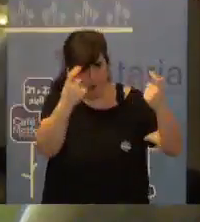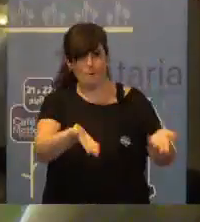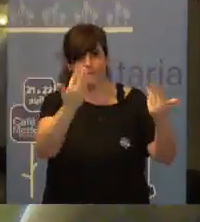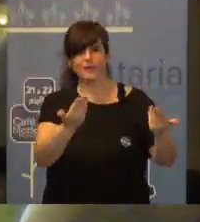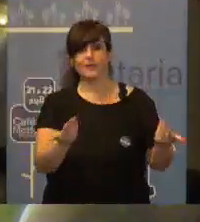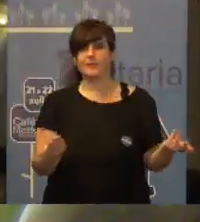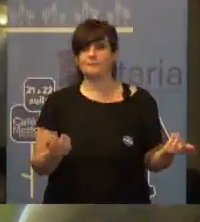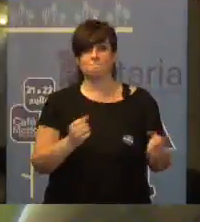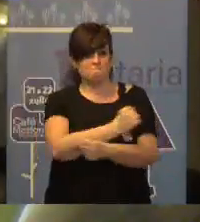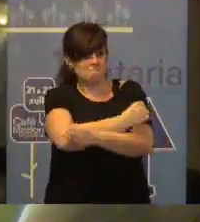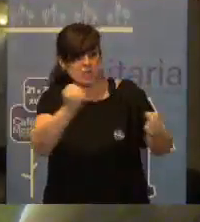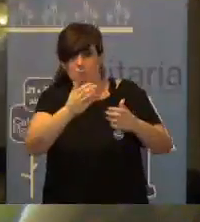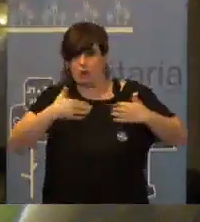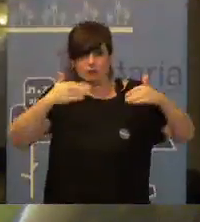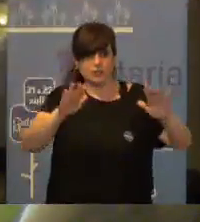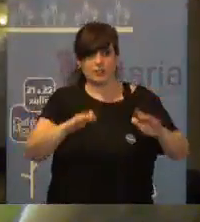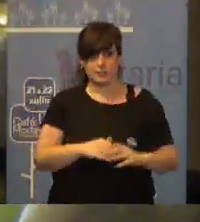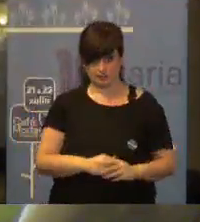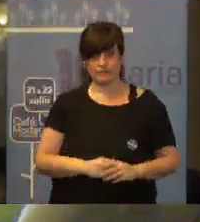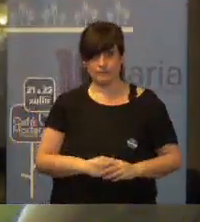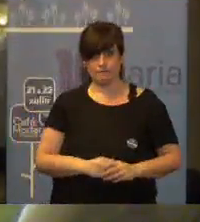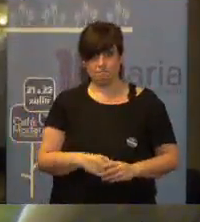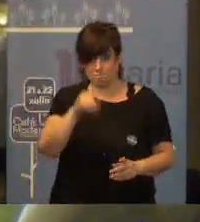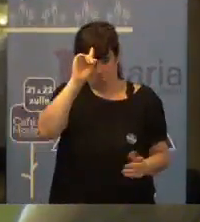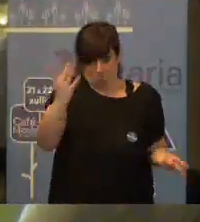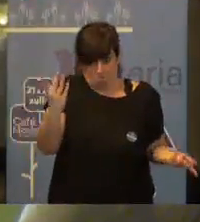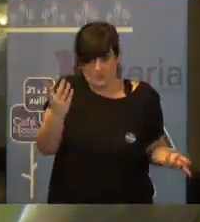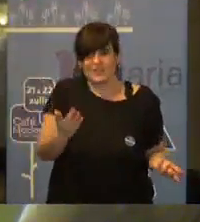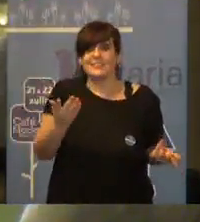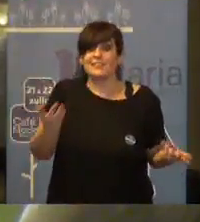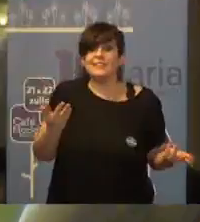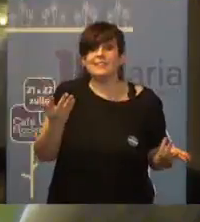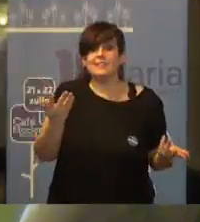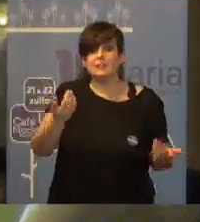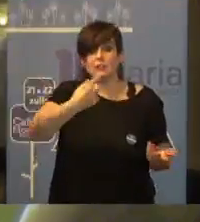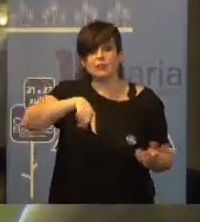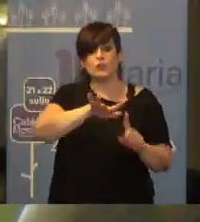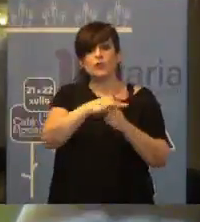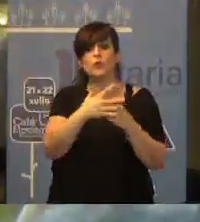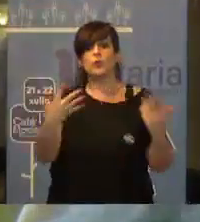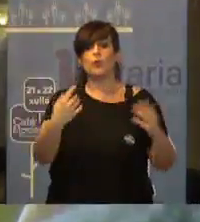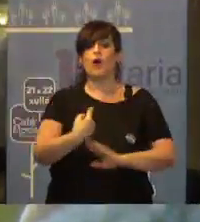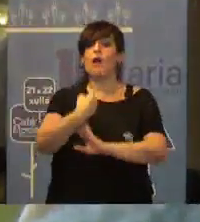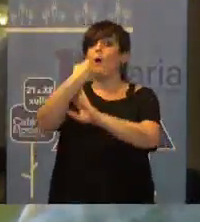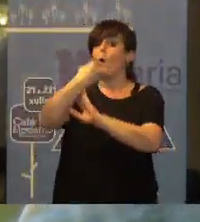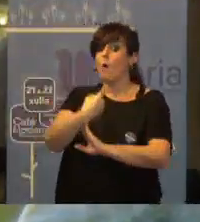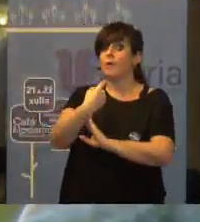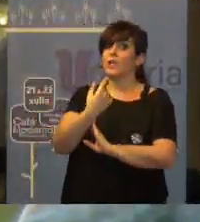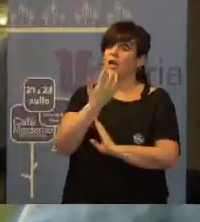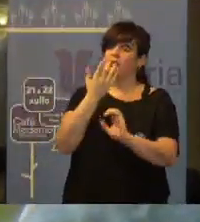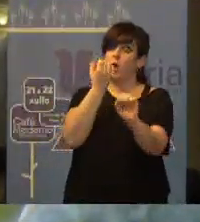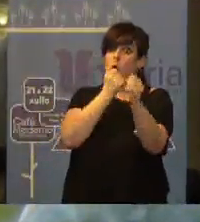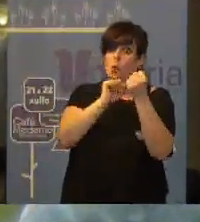Mandarria, dinamita, non sabemos. E iso nos obriga a ter uns comportamentos e nos dificulta o